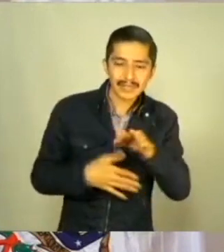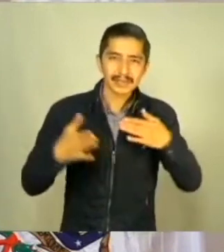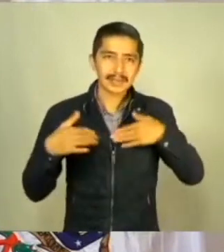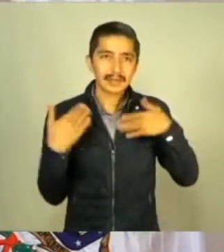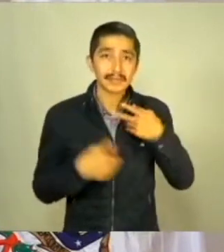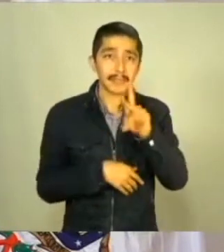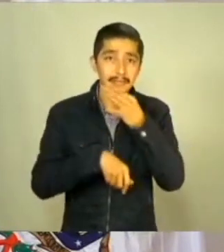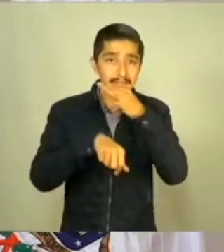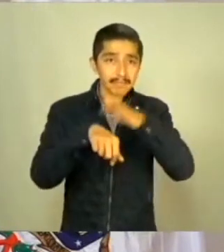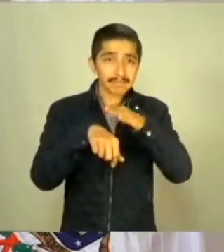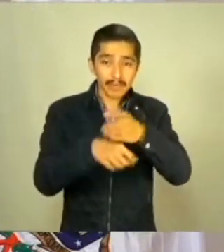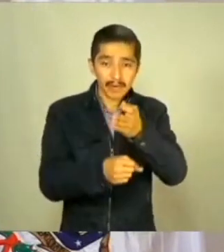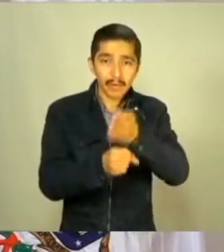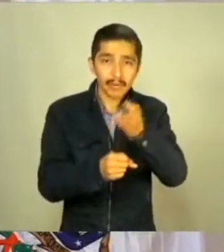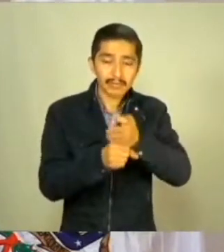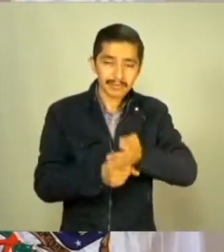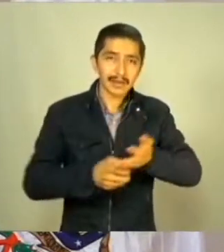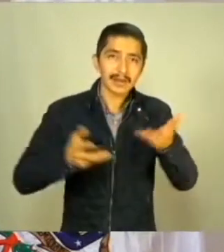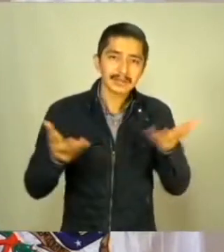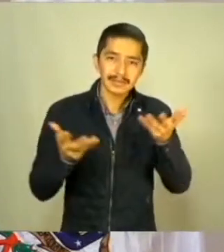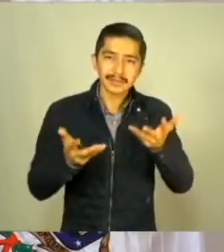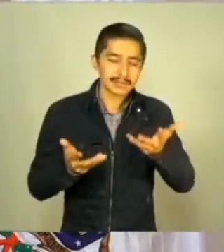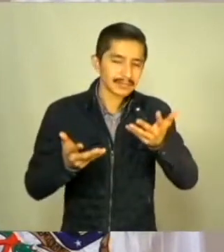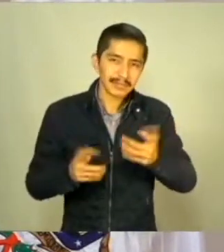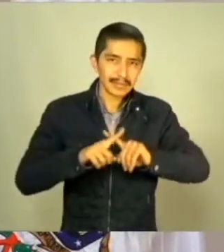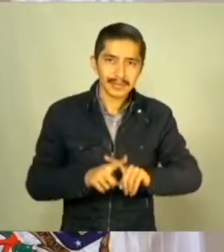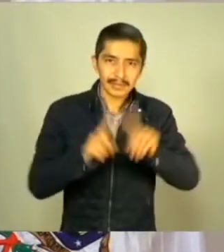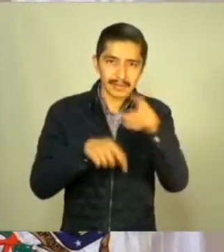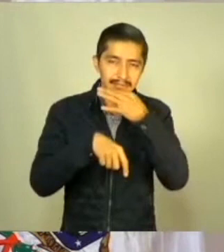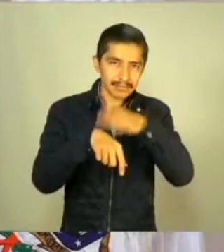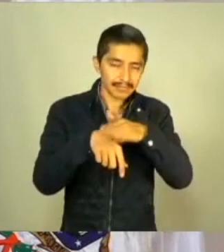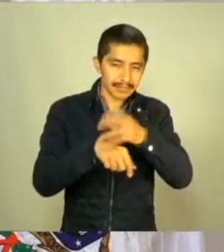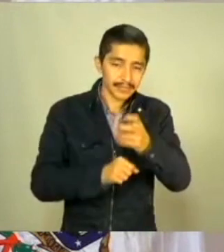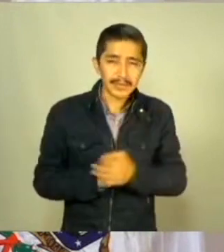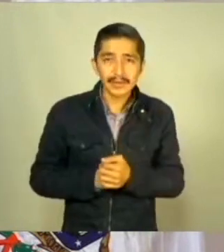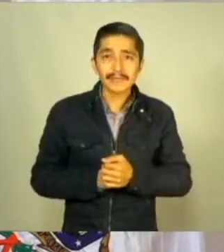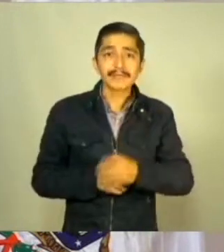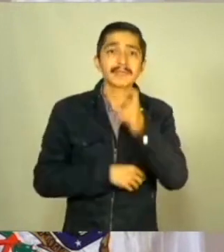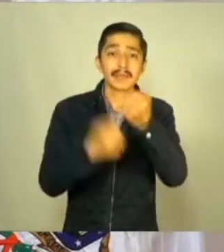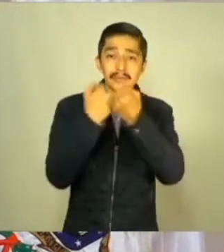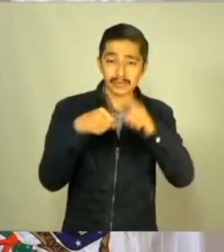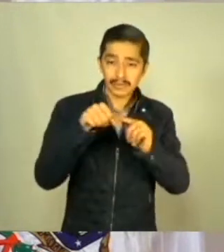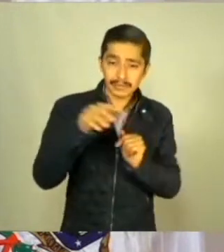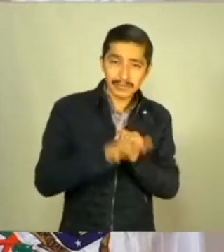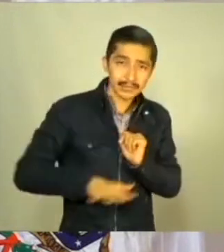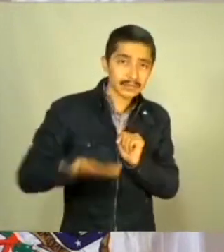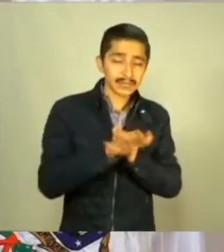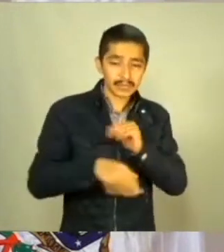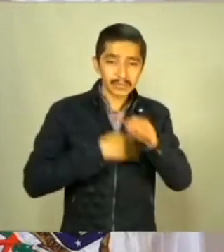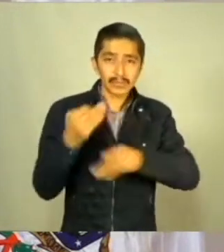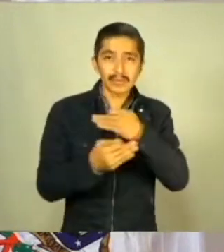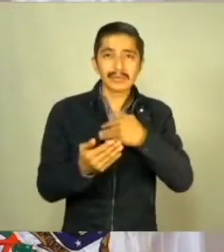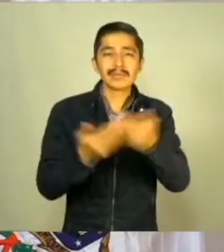hoy tenemos que hacerlo de otra manera queridas amigas amigos por ello a la sociedad en general los